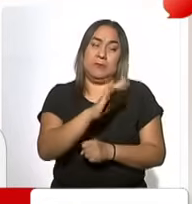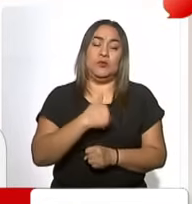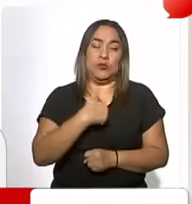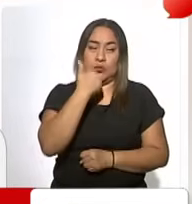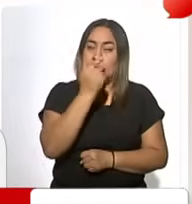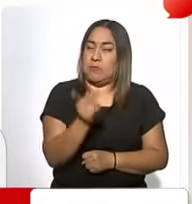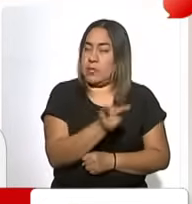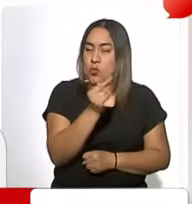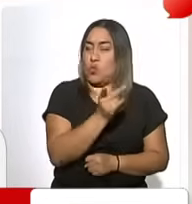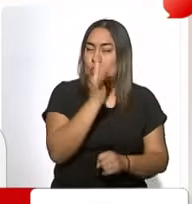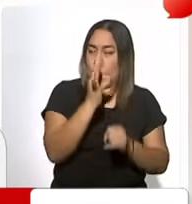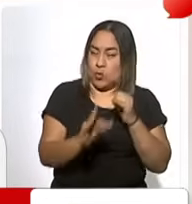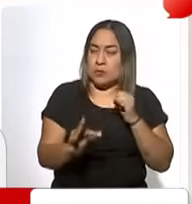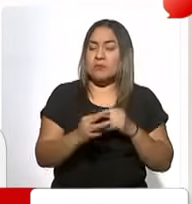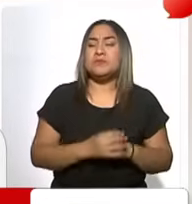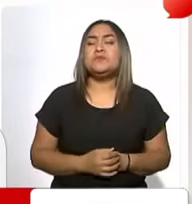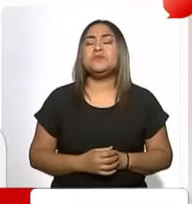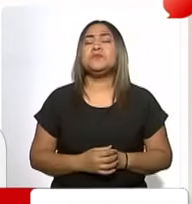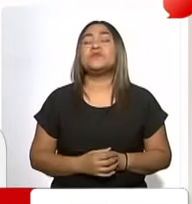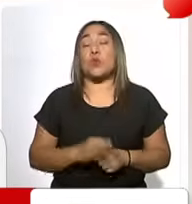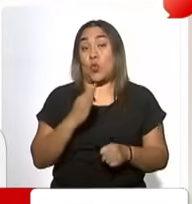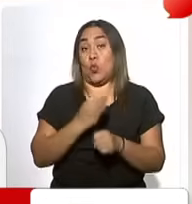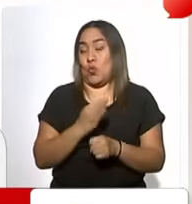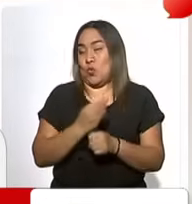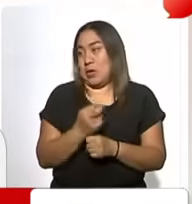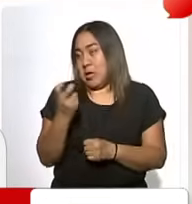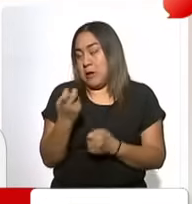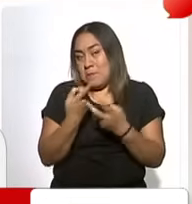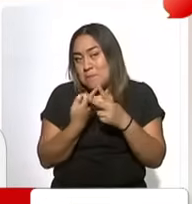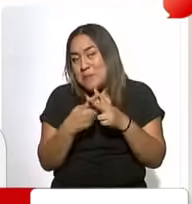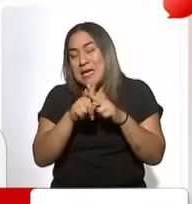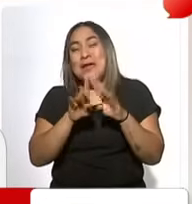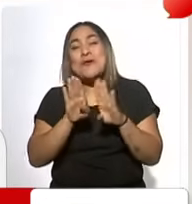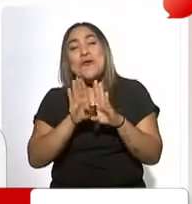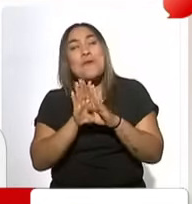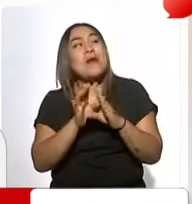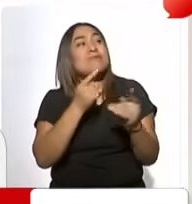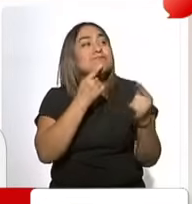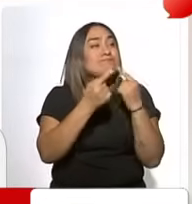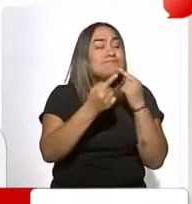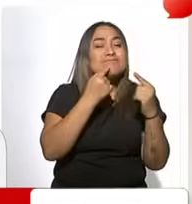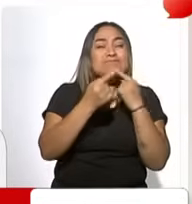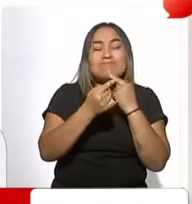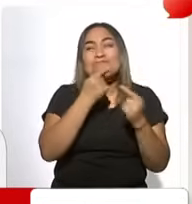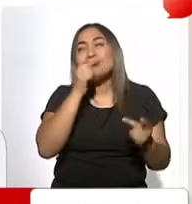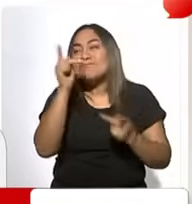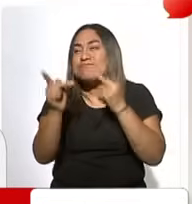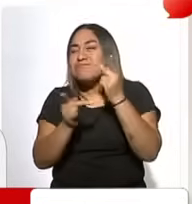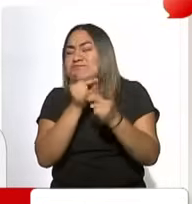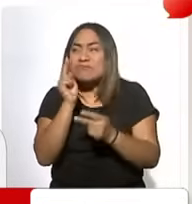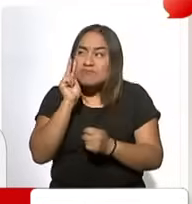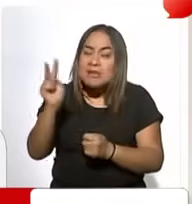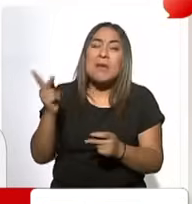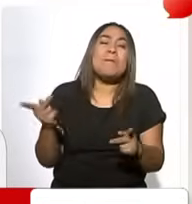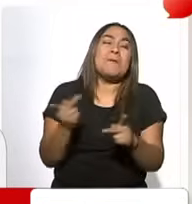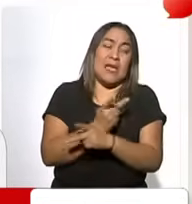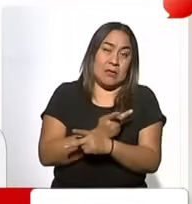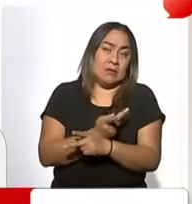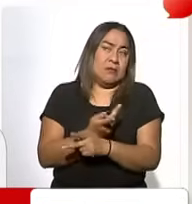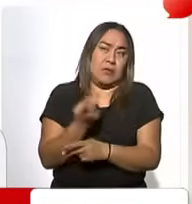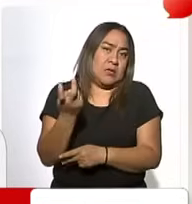eh Gabriela porque esto ha abierto un debate pareciera haber una un consenso internacional sobre el hecho de que es